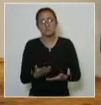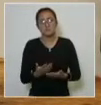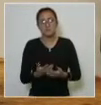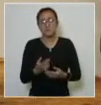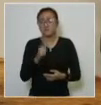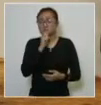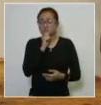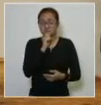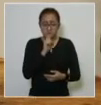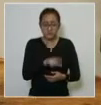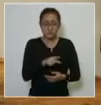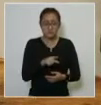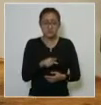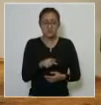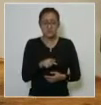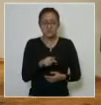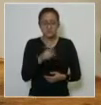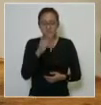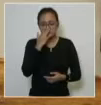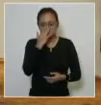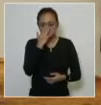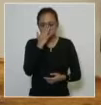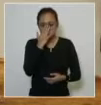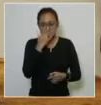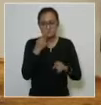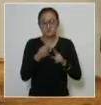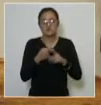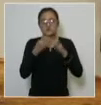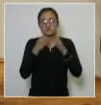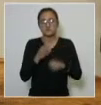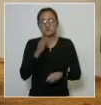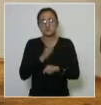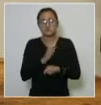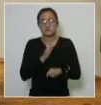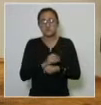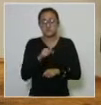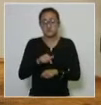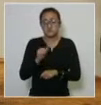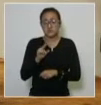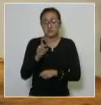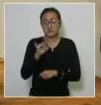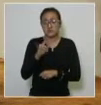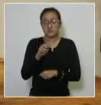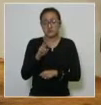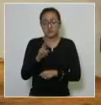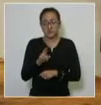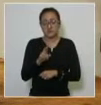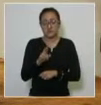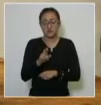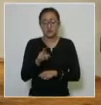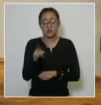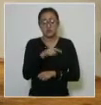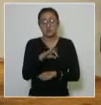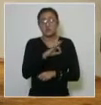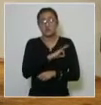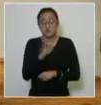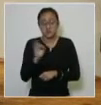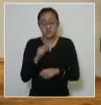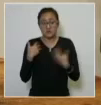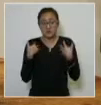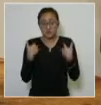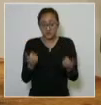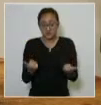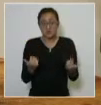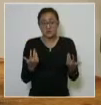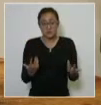Los mismos que están hoy de auditores externos podrán, entiendo yo, no lo